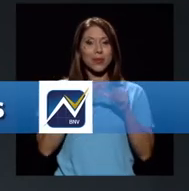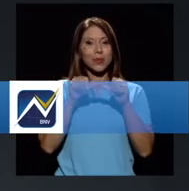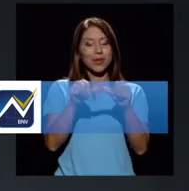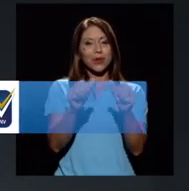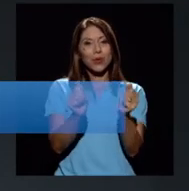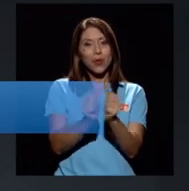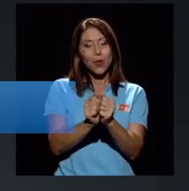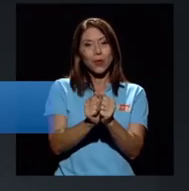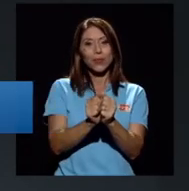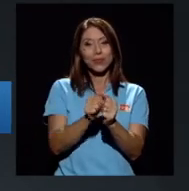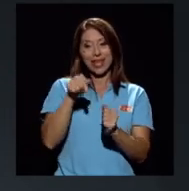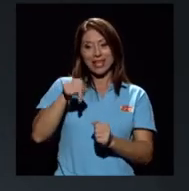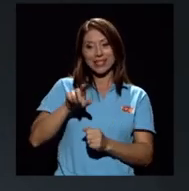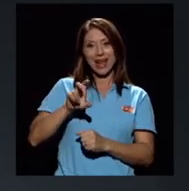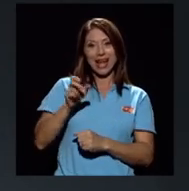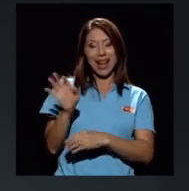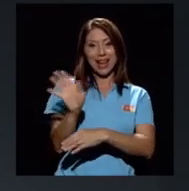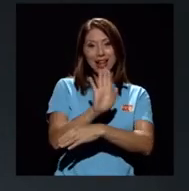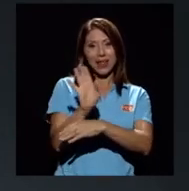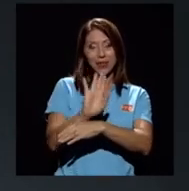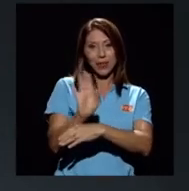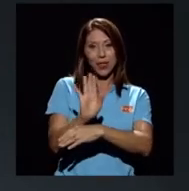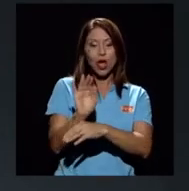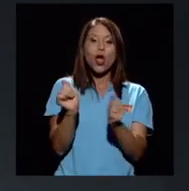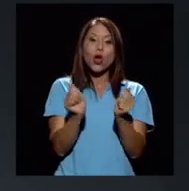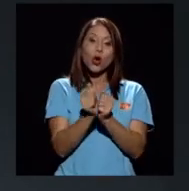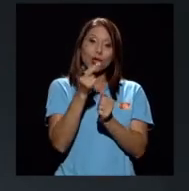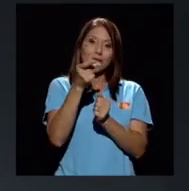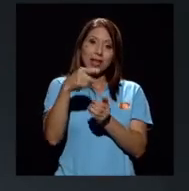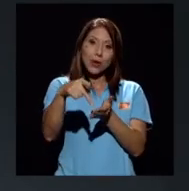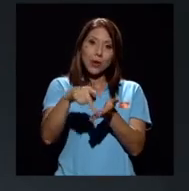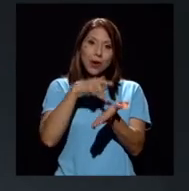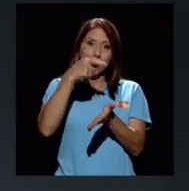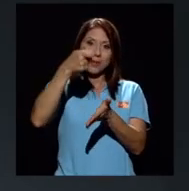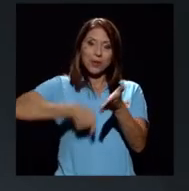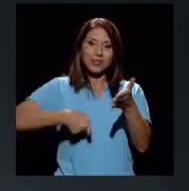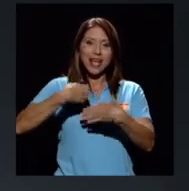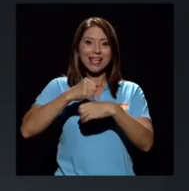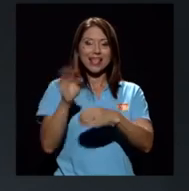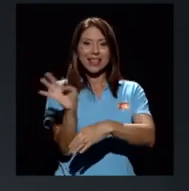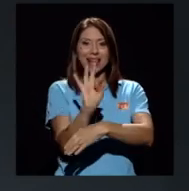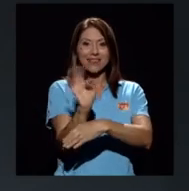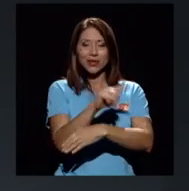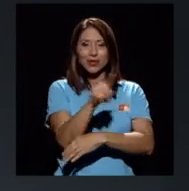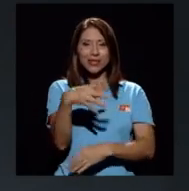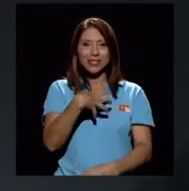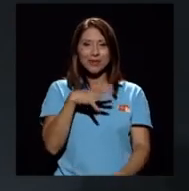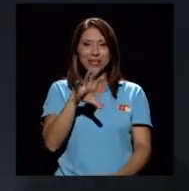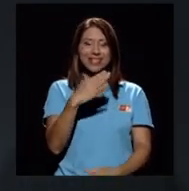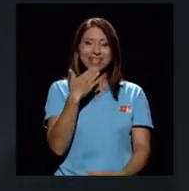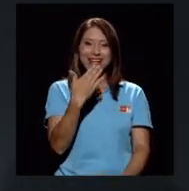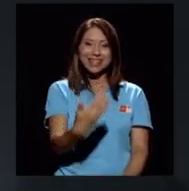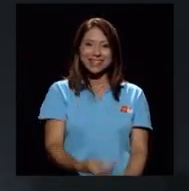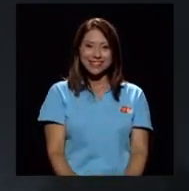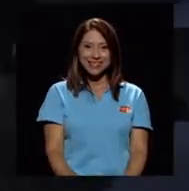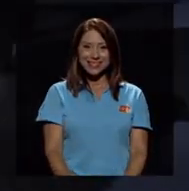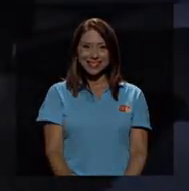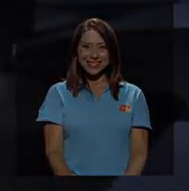con este canal que con los impuestos que ustedes pagan hace la televisión que ustedes se merecen. Gracias.